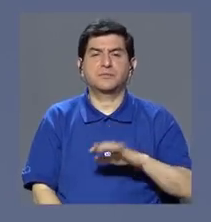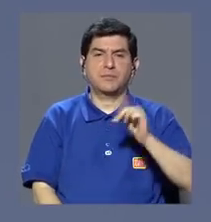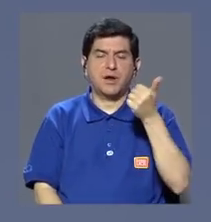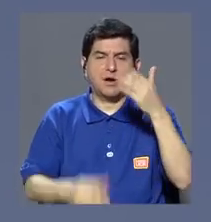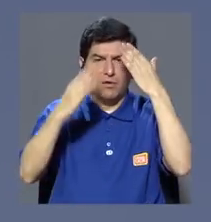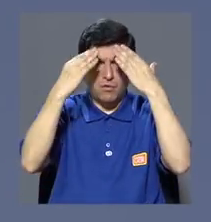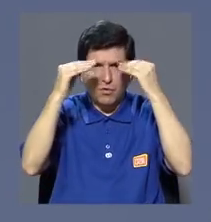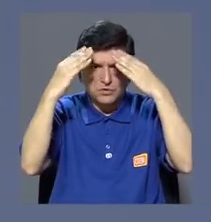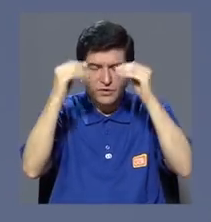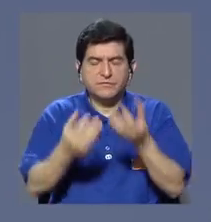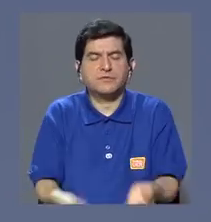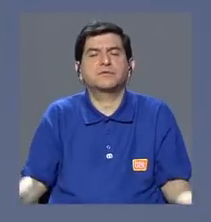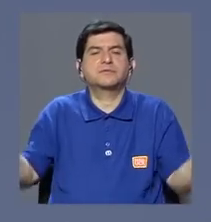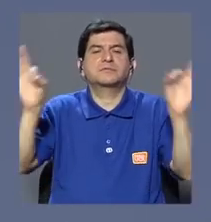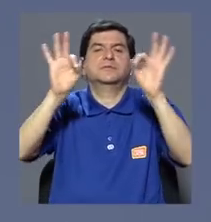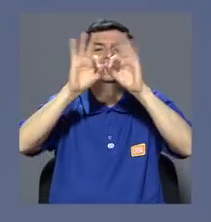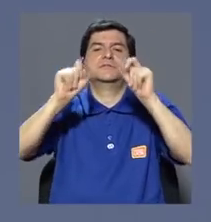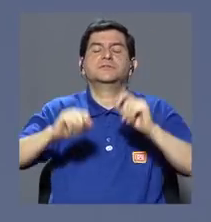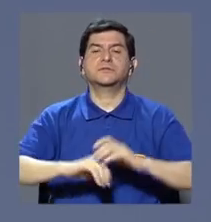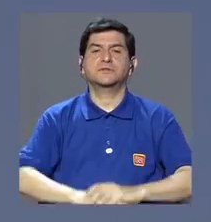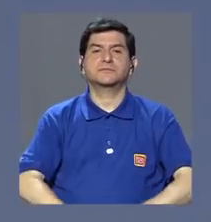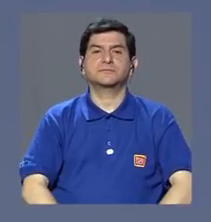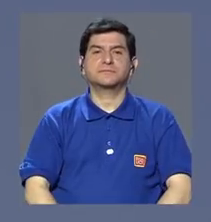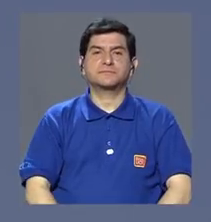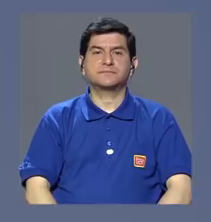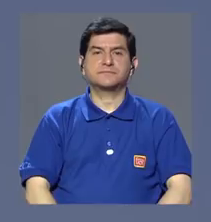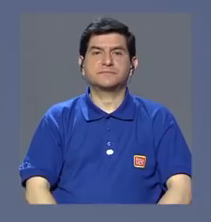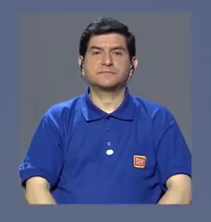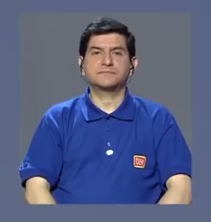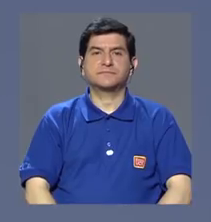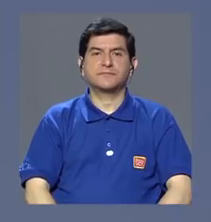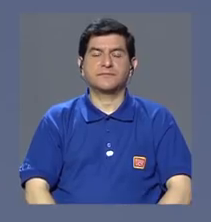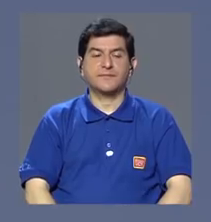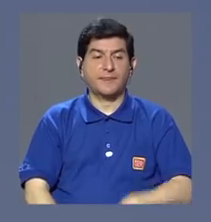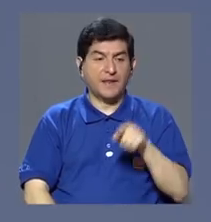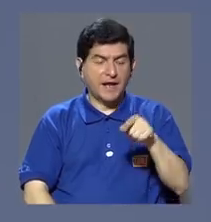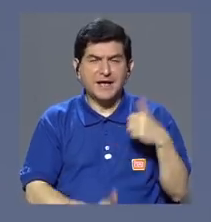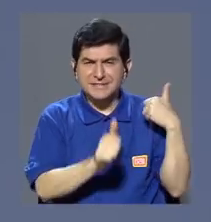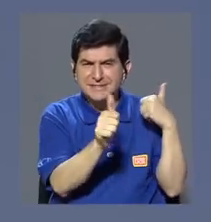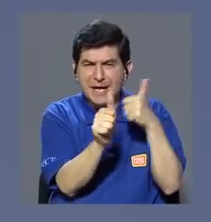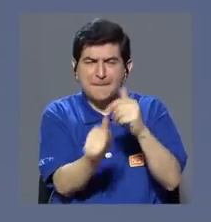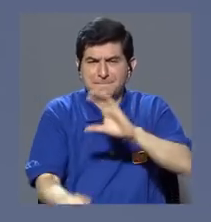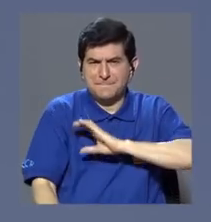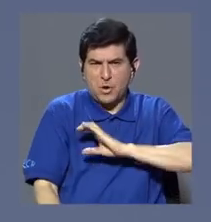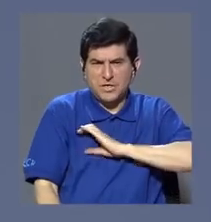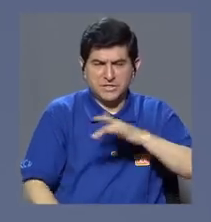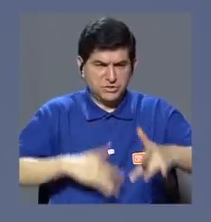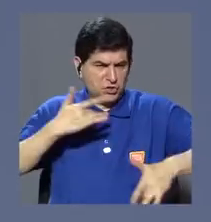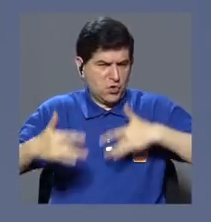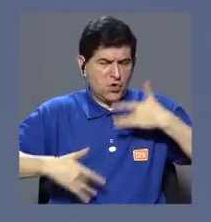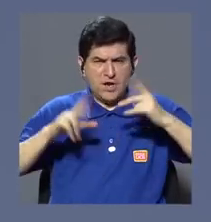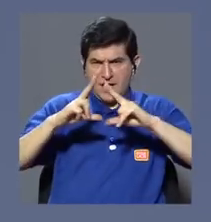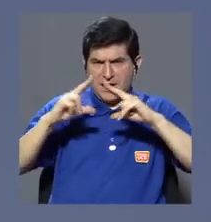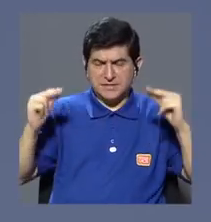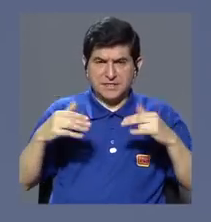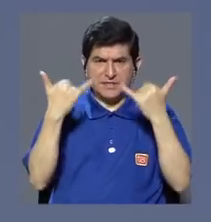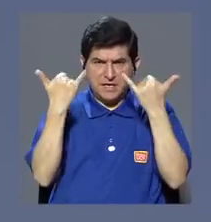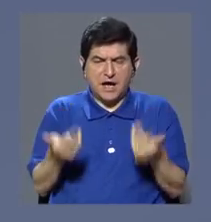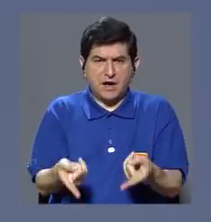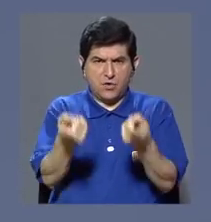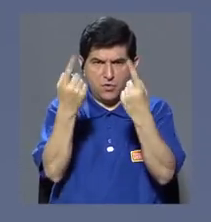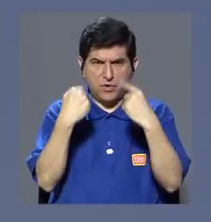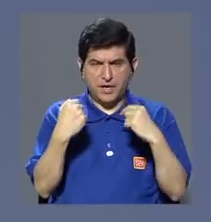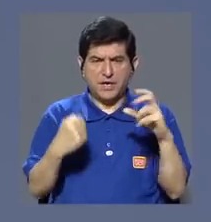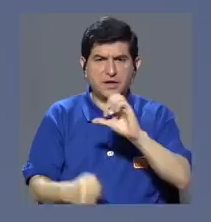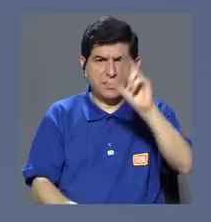tal vez trascendental en esto es que esa persecución policial que usted sentía y nicaragua me comentaba que ahora que vino a costa